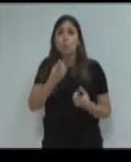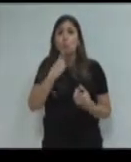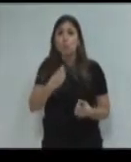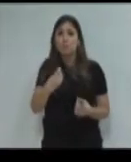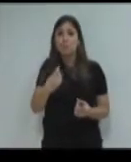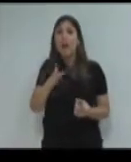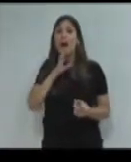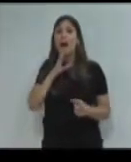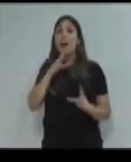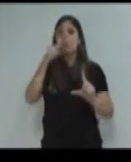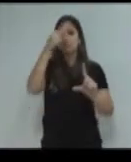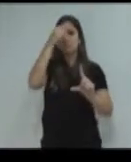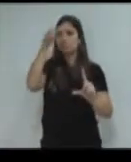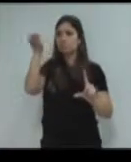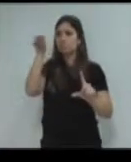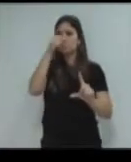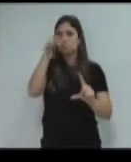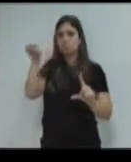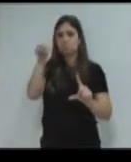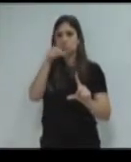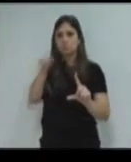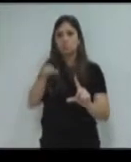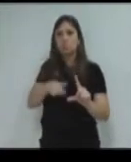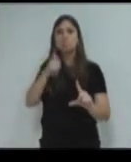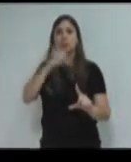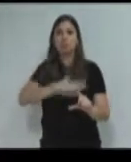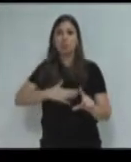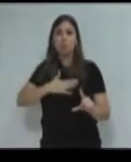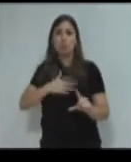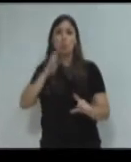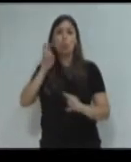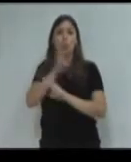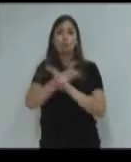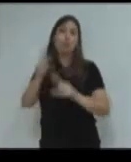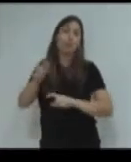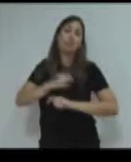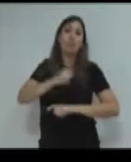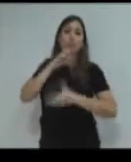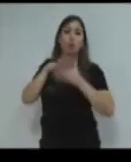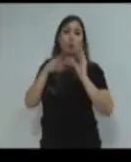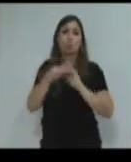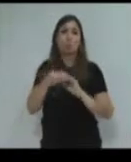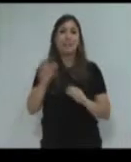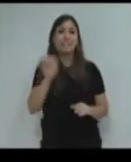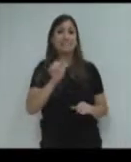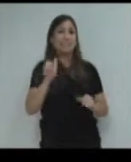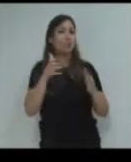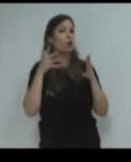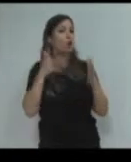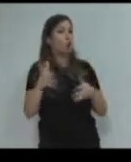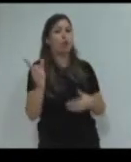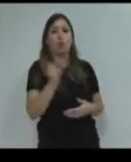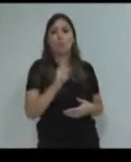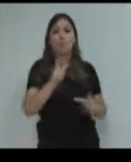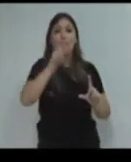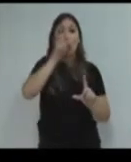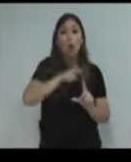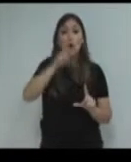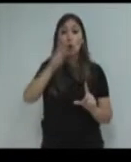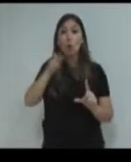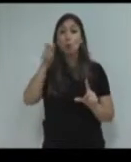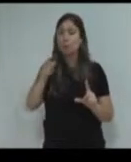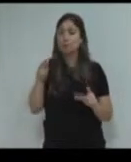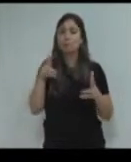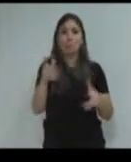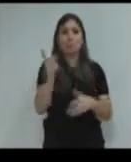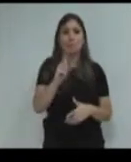acomodación de la persona al objeto, cuando debe ser el objeto quien se acomoda a la persona. Sí, no se recomienda columnas. No se recomiendan columnas, ¿no? Además